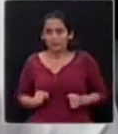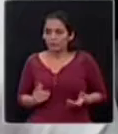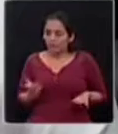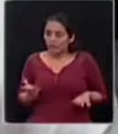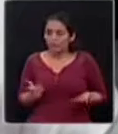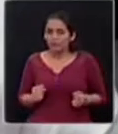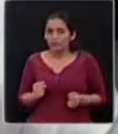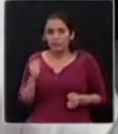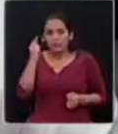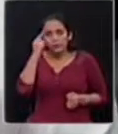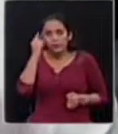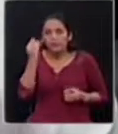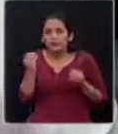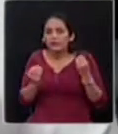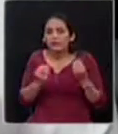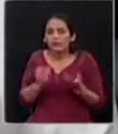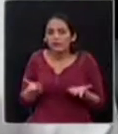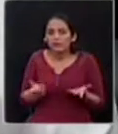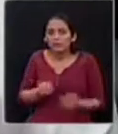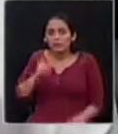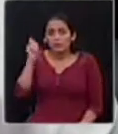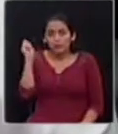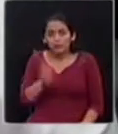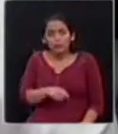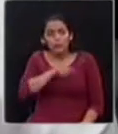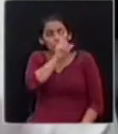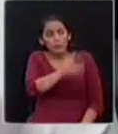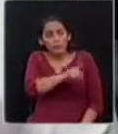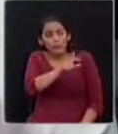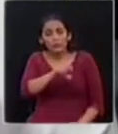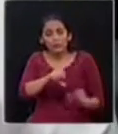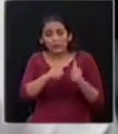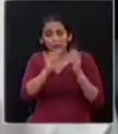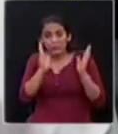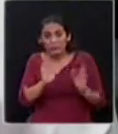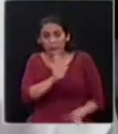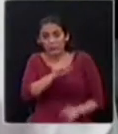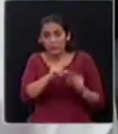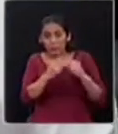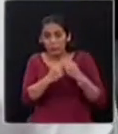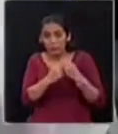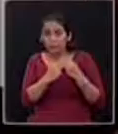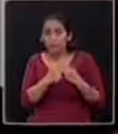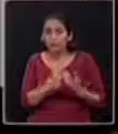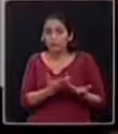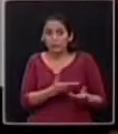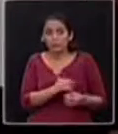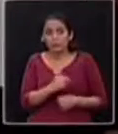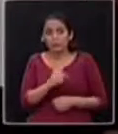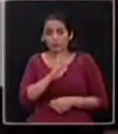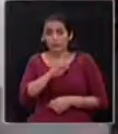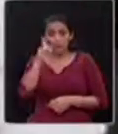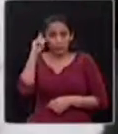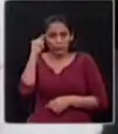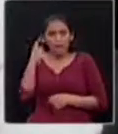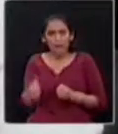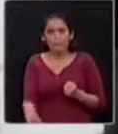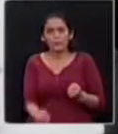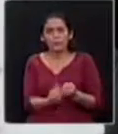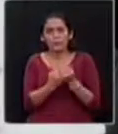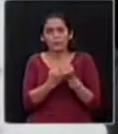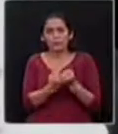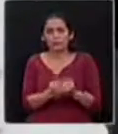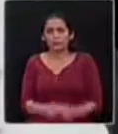porque se necesitan los votos del gobierno para que esa ley se haga realidad crisis en venezuela es una